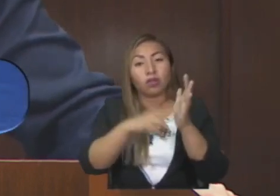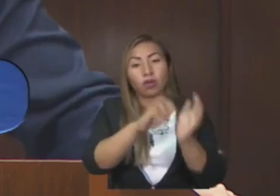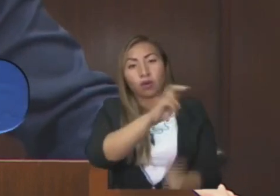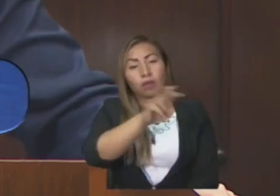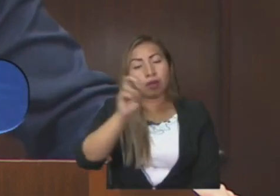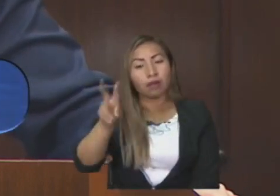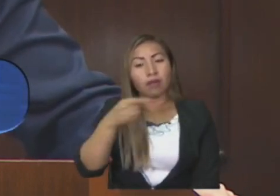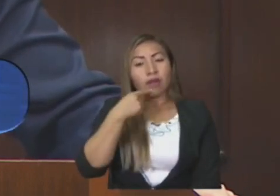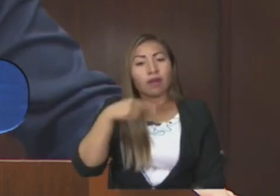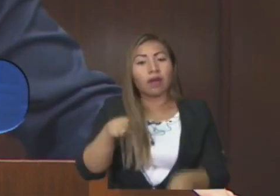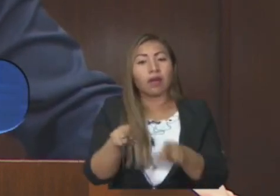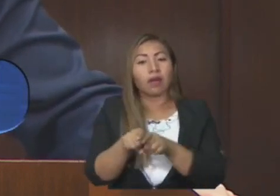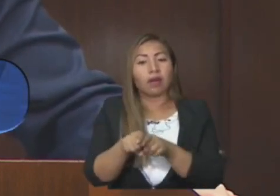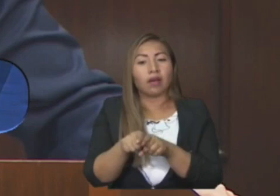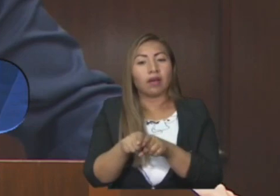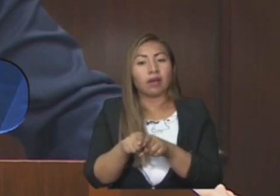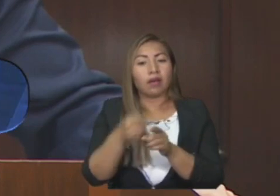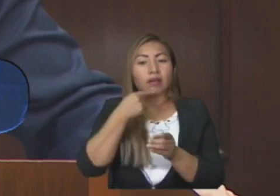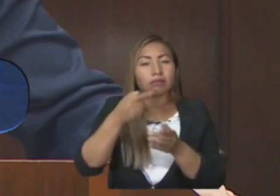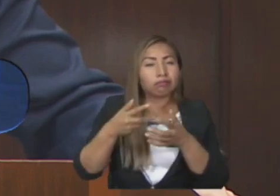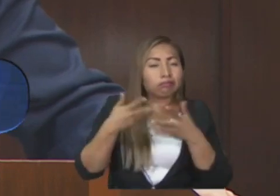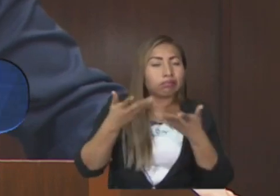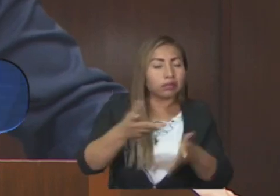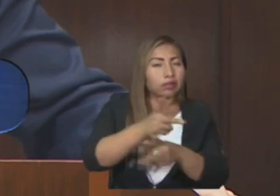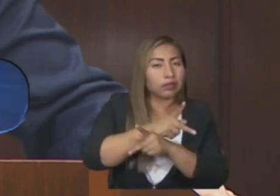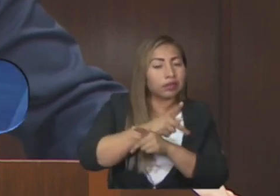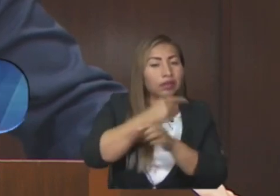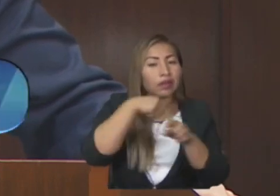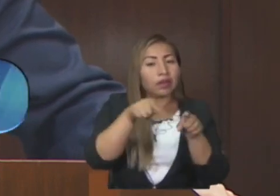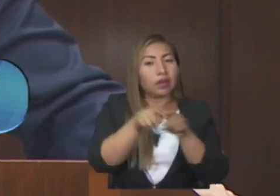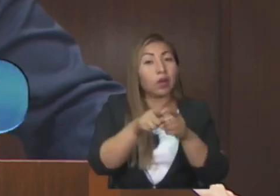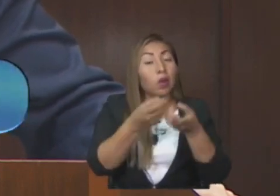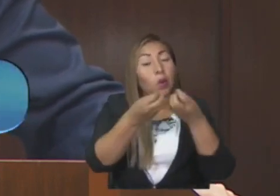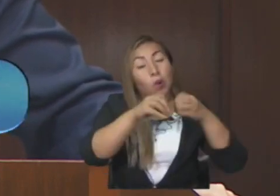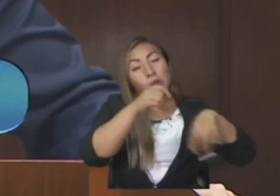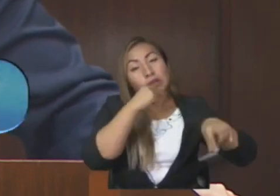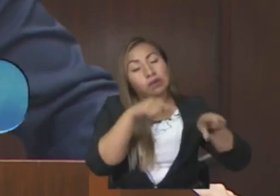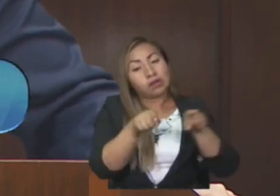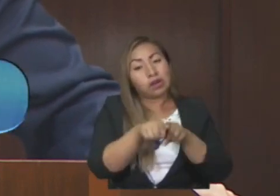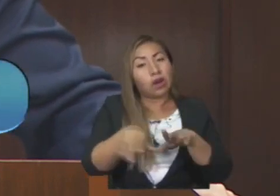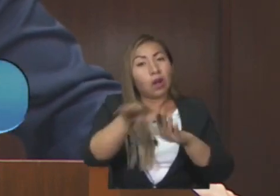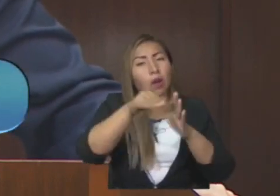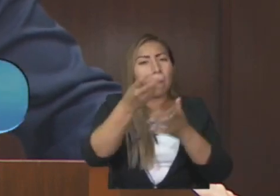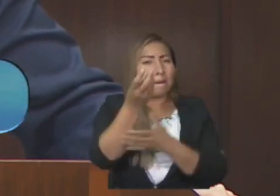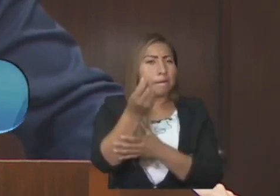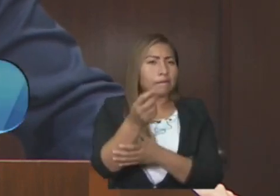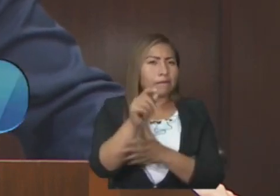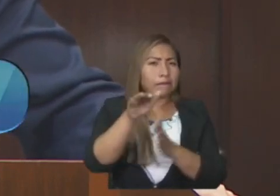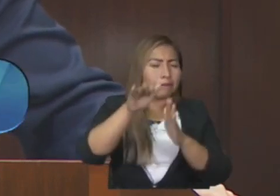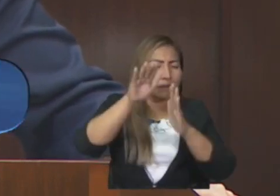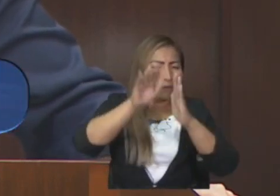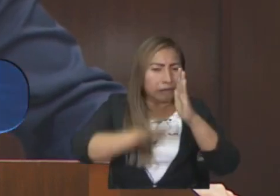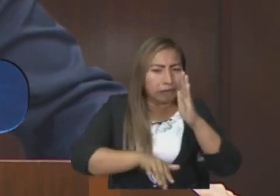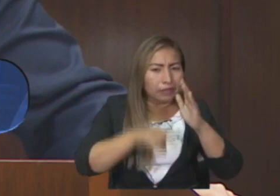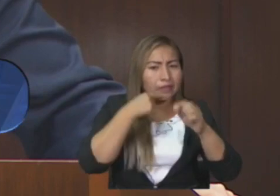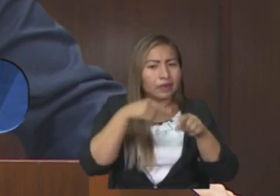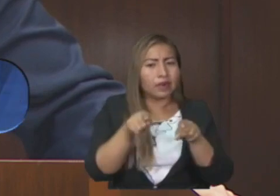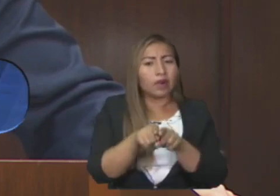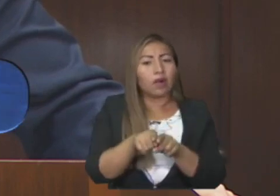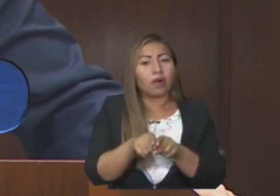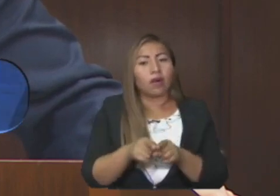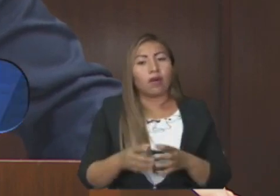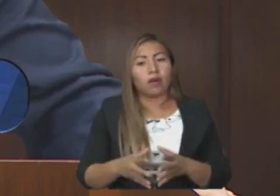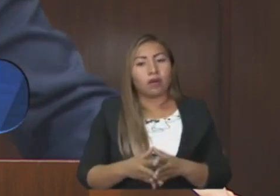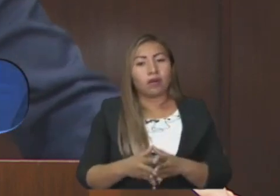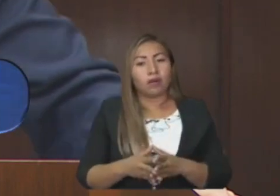las partes habían acordado brindar protección contra pérdidas en escenarios de bajo precio del cobre y o